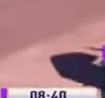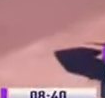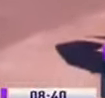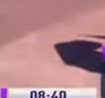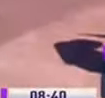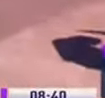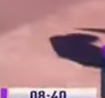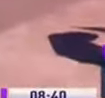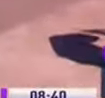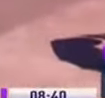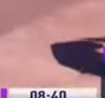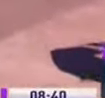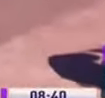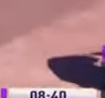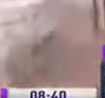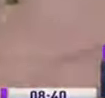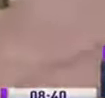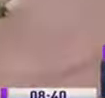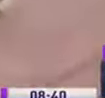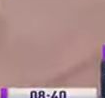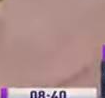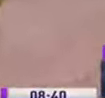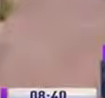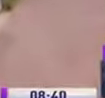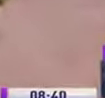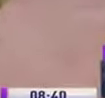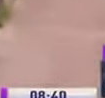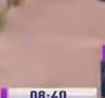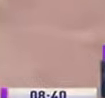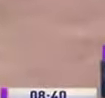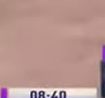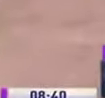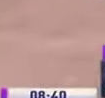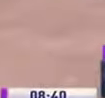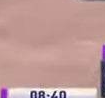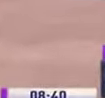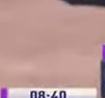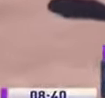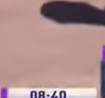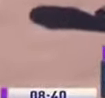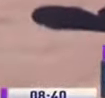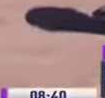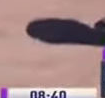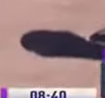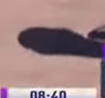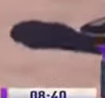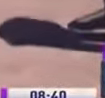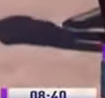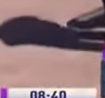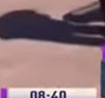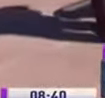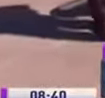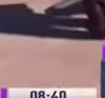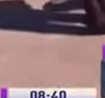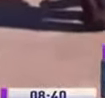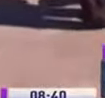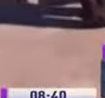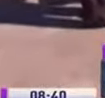pasarás en la tele, ¿no? No, vecino, pero no me haga muecas, vecinito. Yo sé que está malquiño porque se ha mal estacionado, pero no me haga